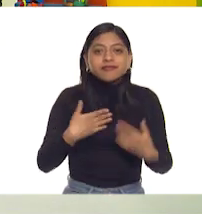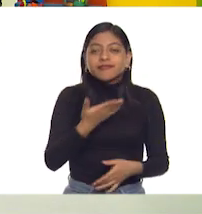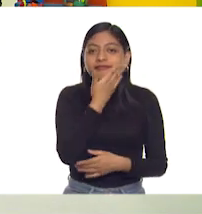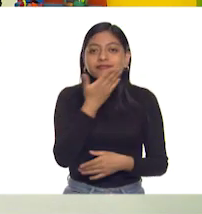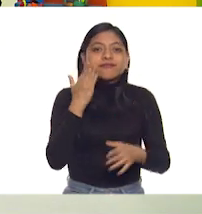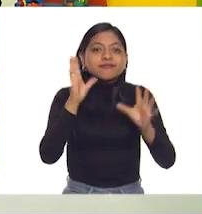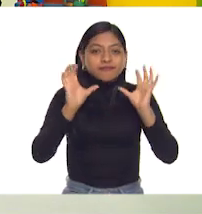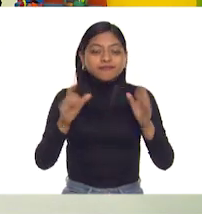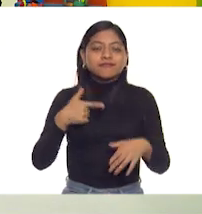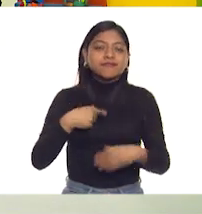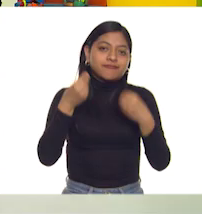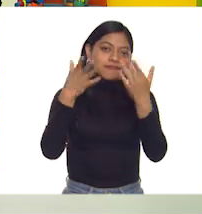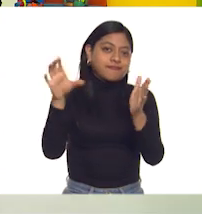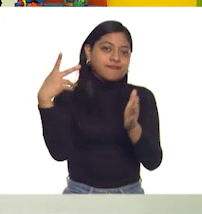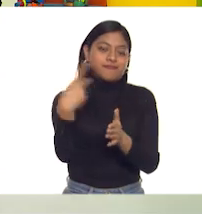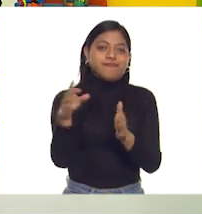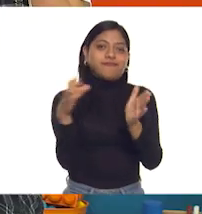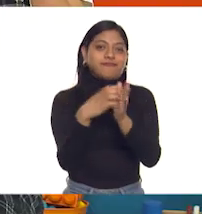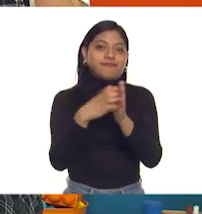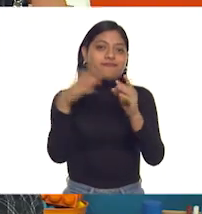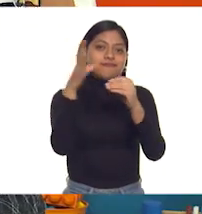tu guacal.